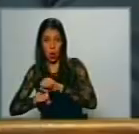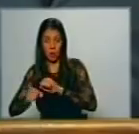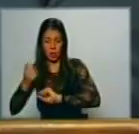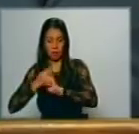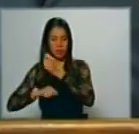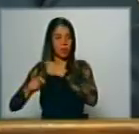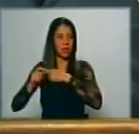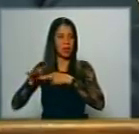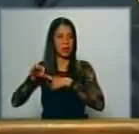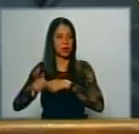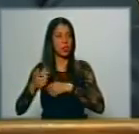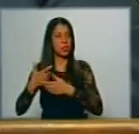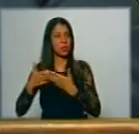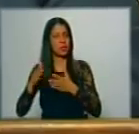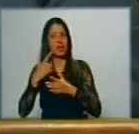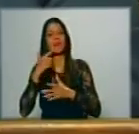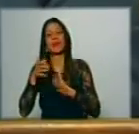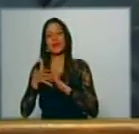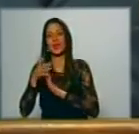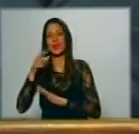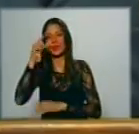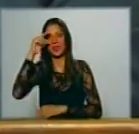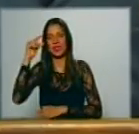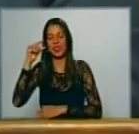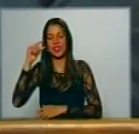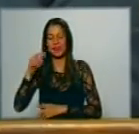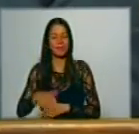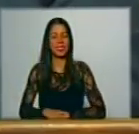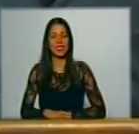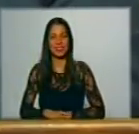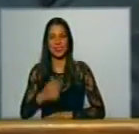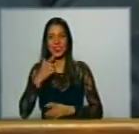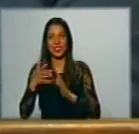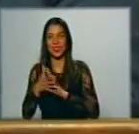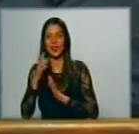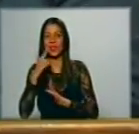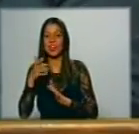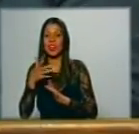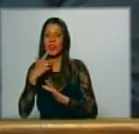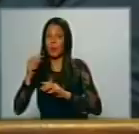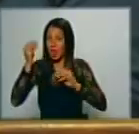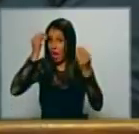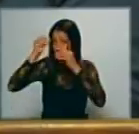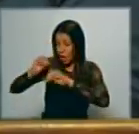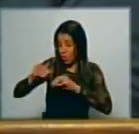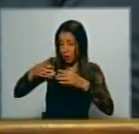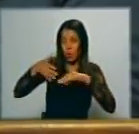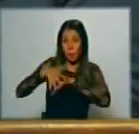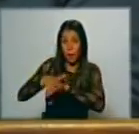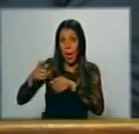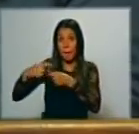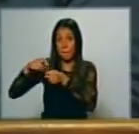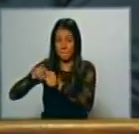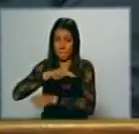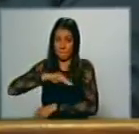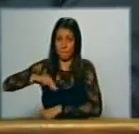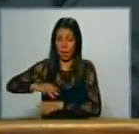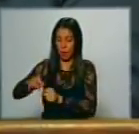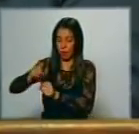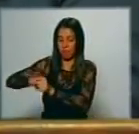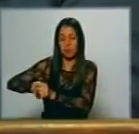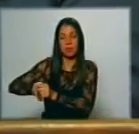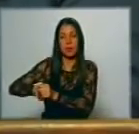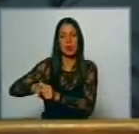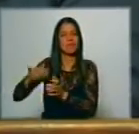Socioeconómicos tiene como finalidad articular y coordinar la acción de sus integrantes para garantizar